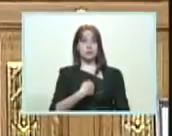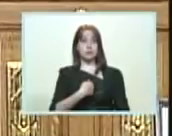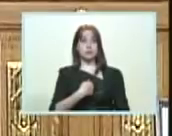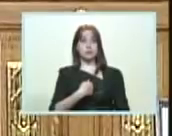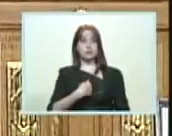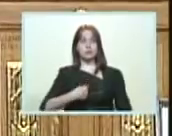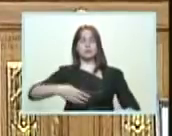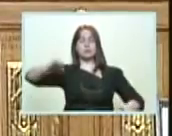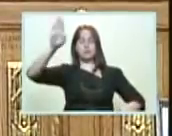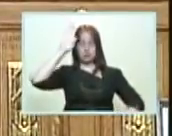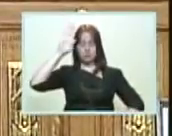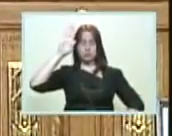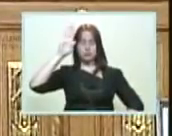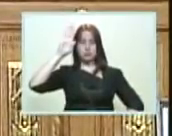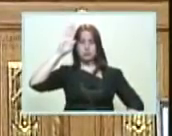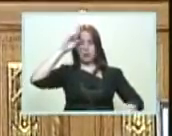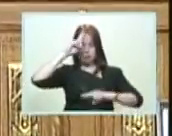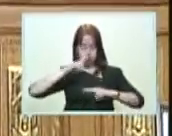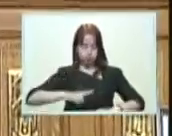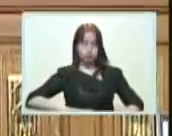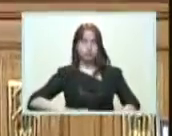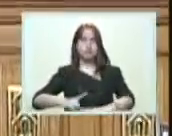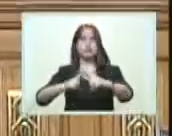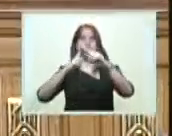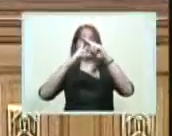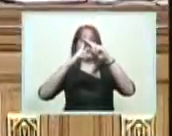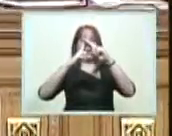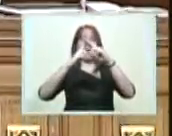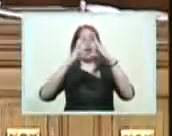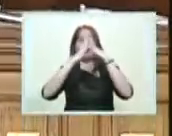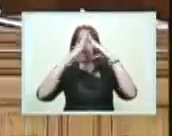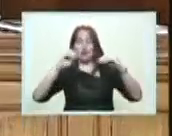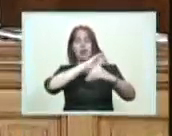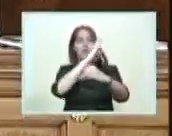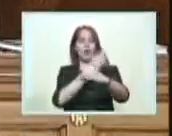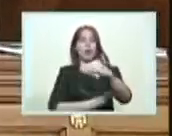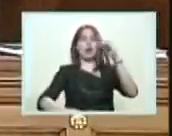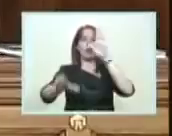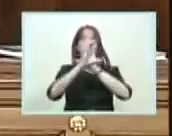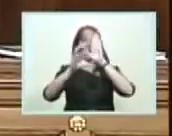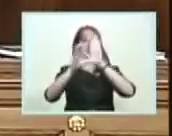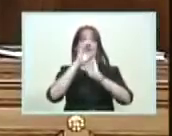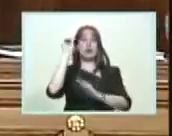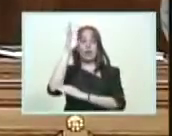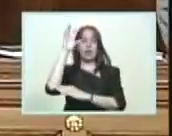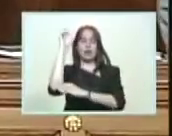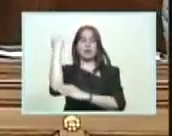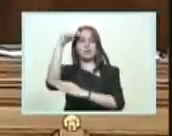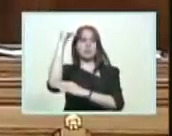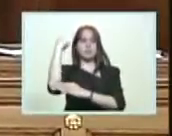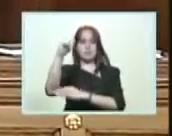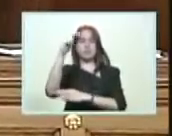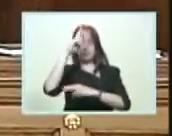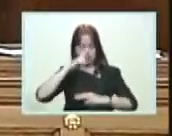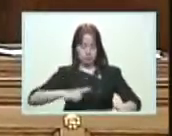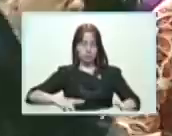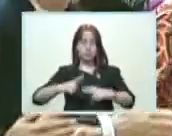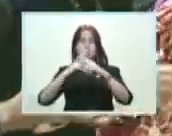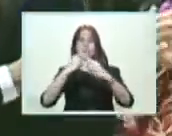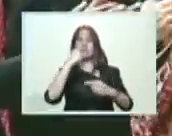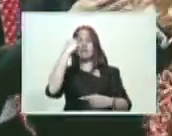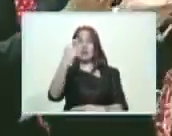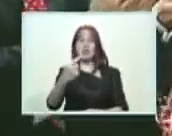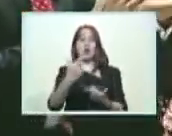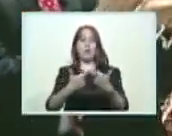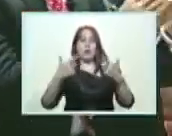me subordino plena y absolutamente al poder constituyente representada por esta magna asamblea. Y digo como